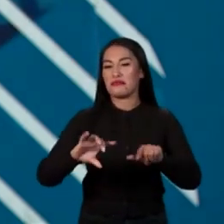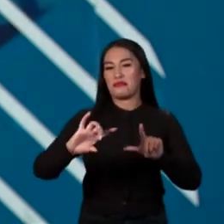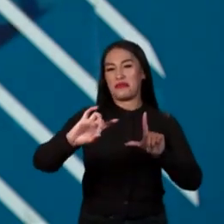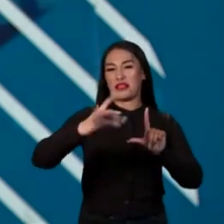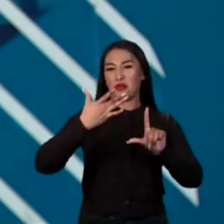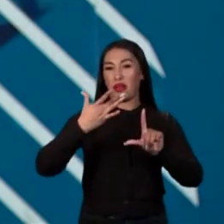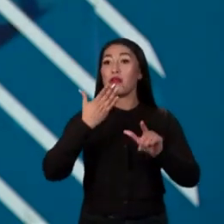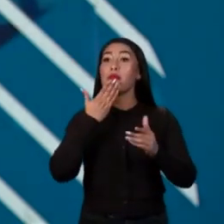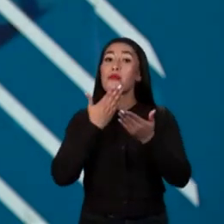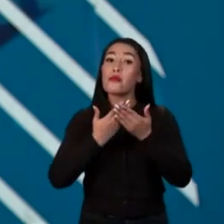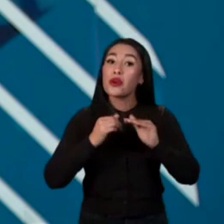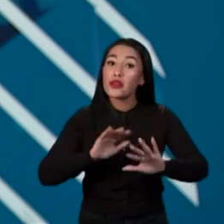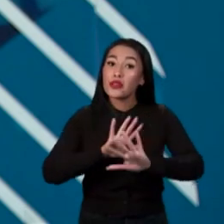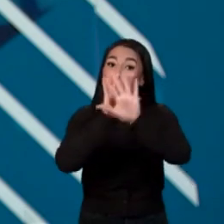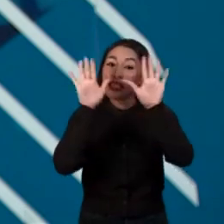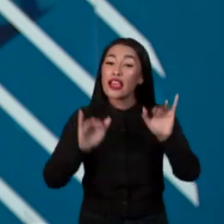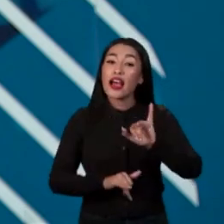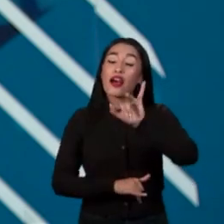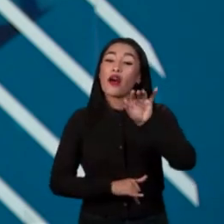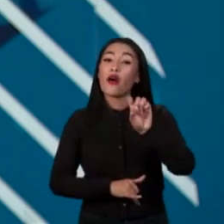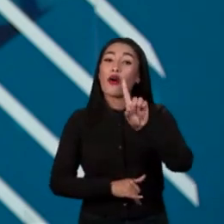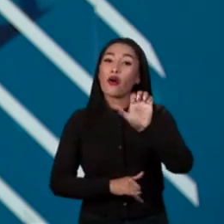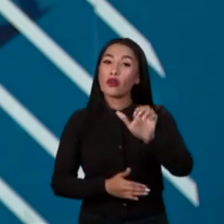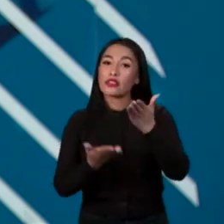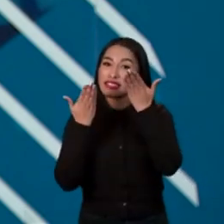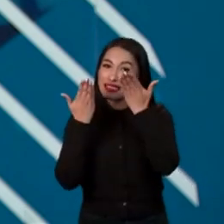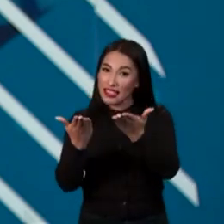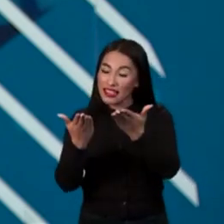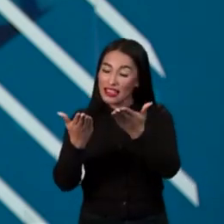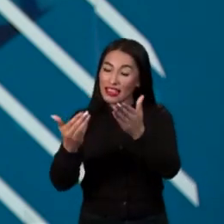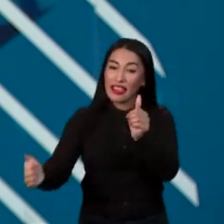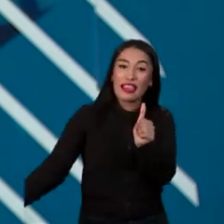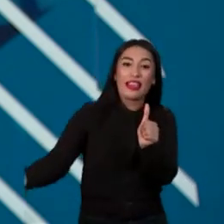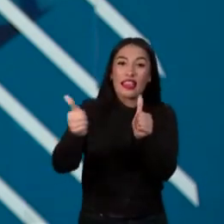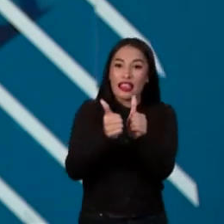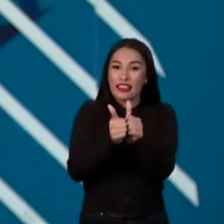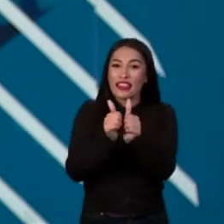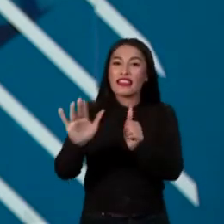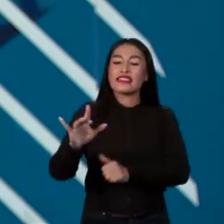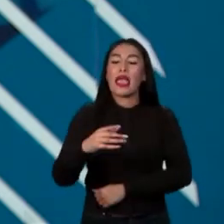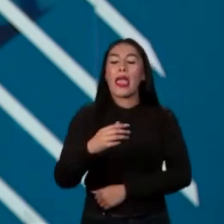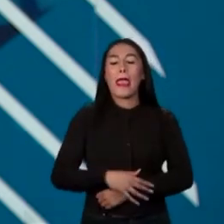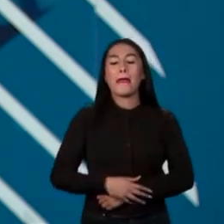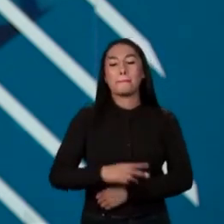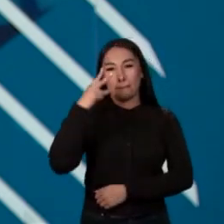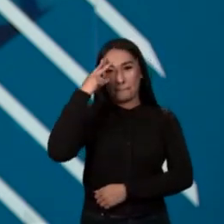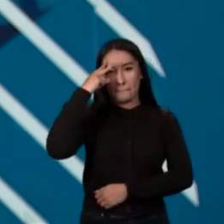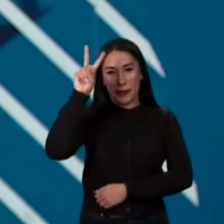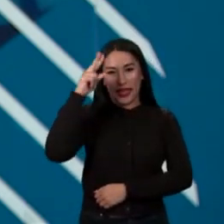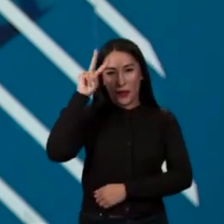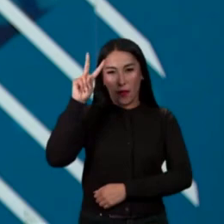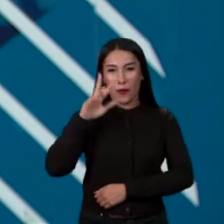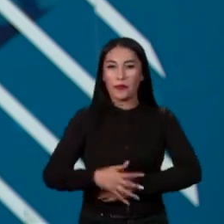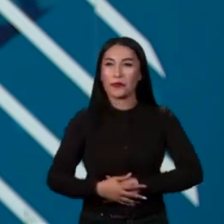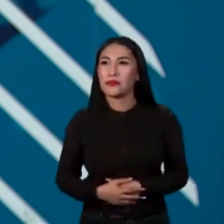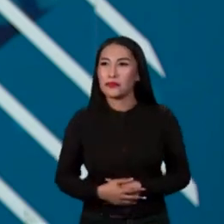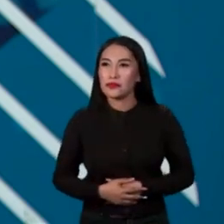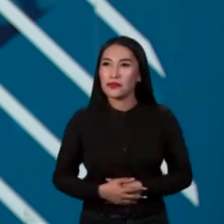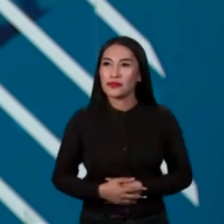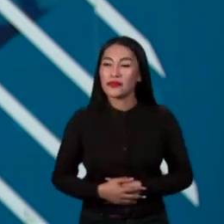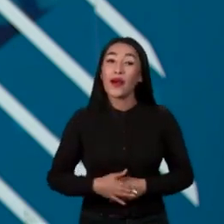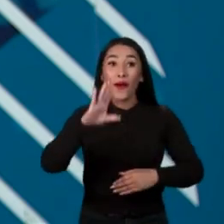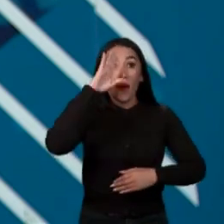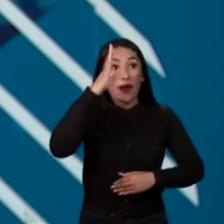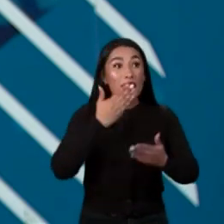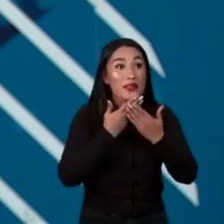días, José Escamilla, nos acompaña el TEC de Monterrey. Y previamente,